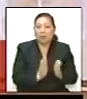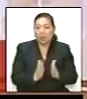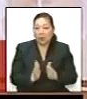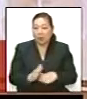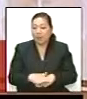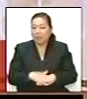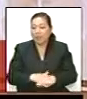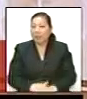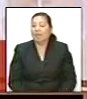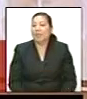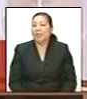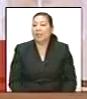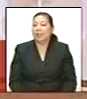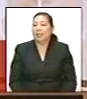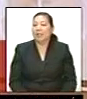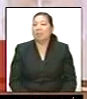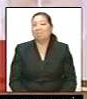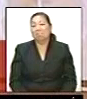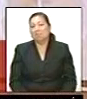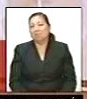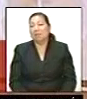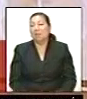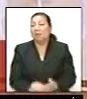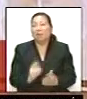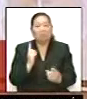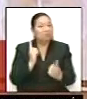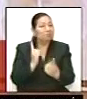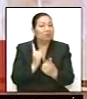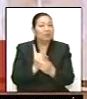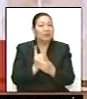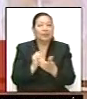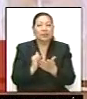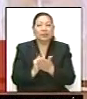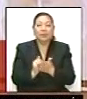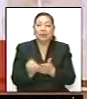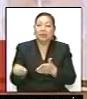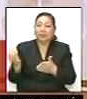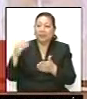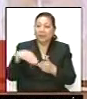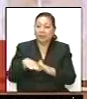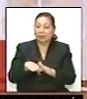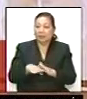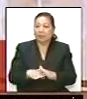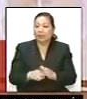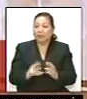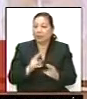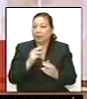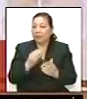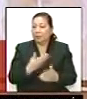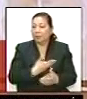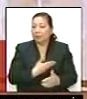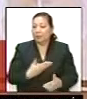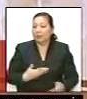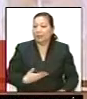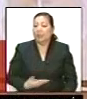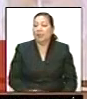nacionales, y digamos, los logros se incluyen en las declaraciones